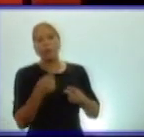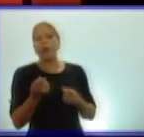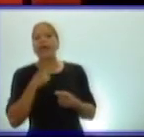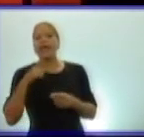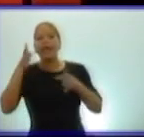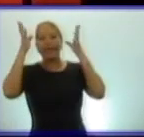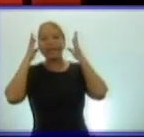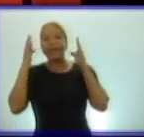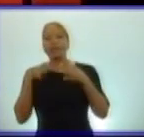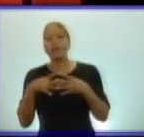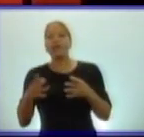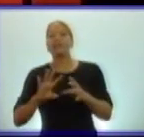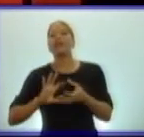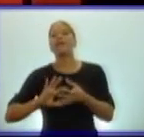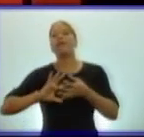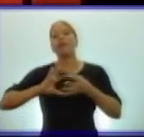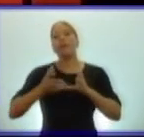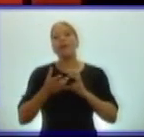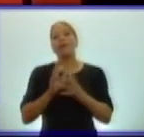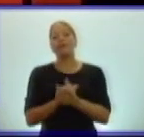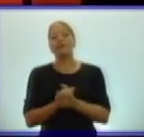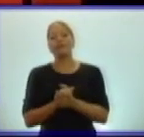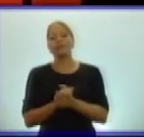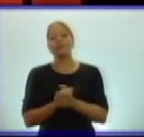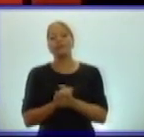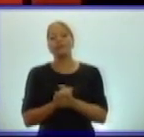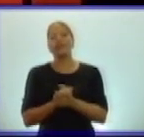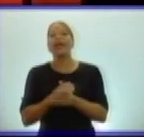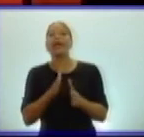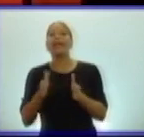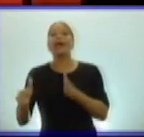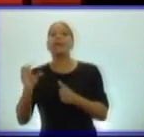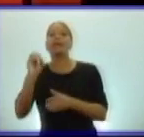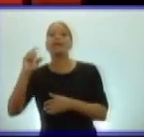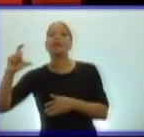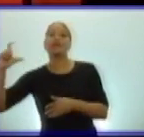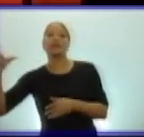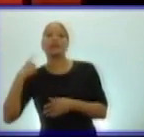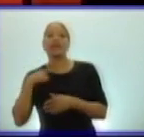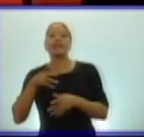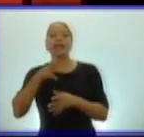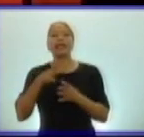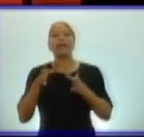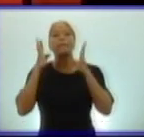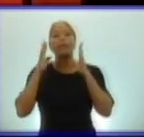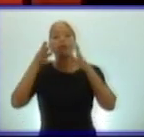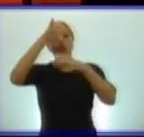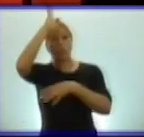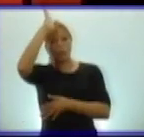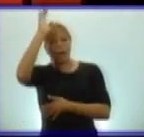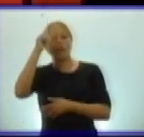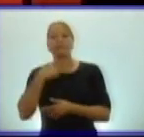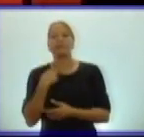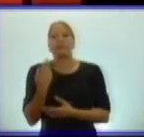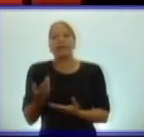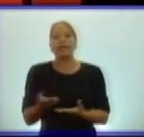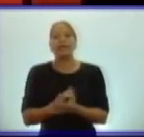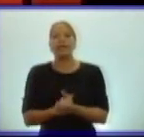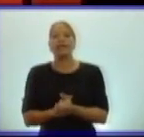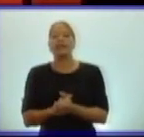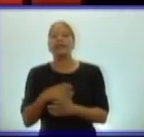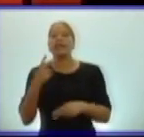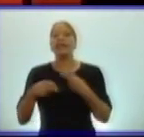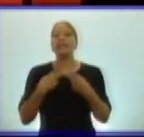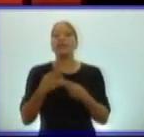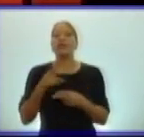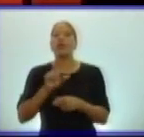francos se formó precisamente en la parte occidental del Imperio Romano? qué resultados trajo para los campesinos dependientes en